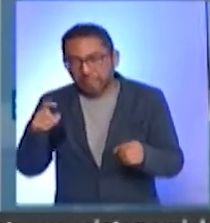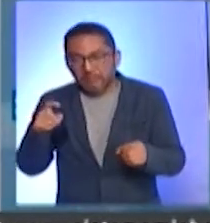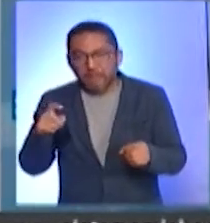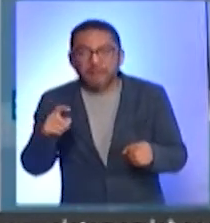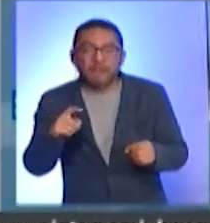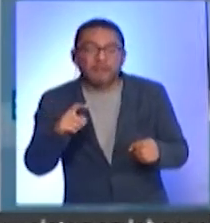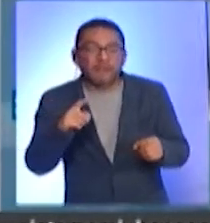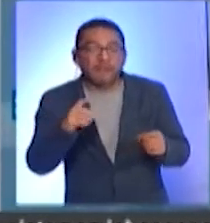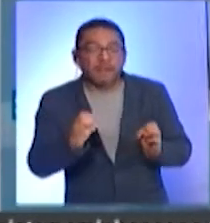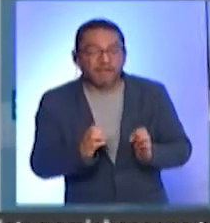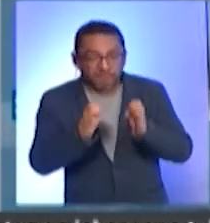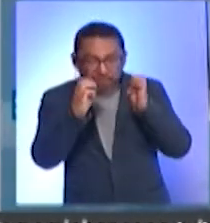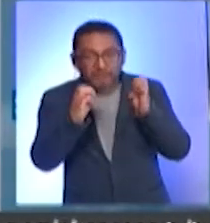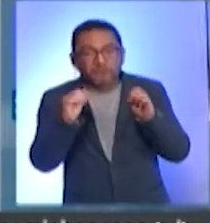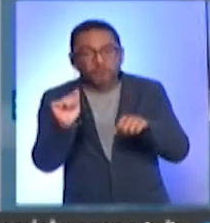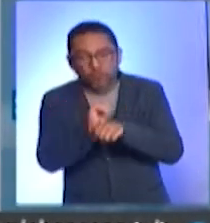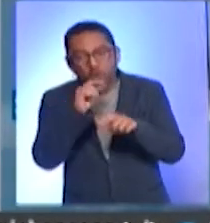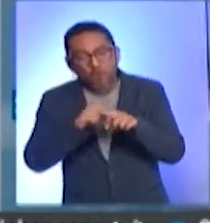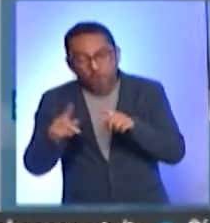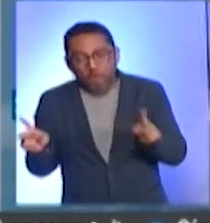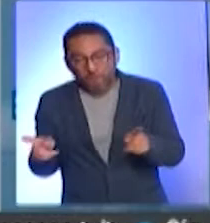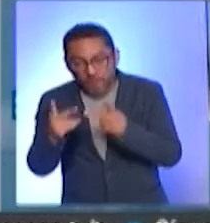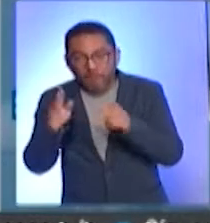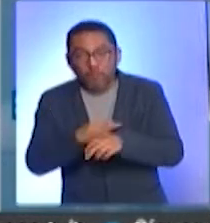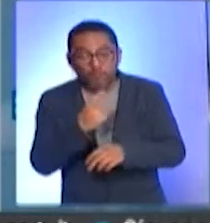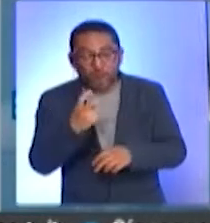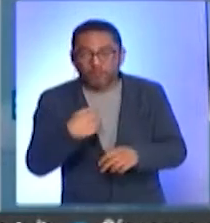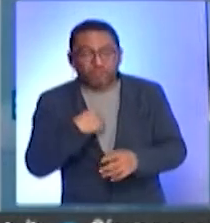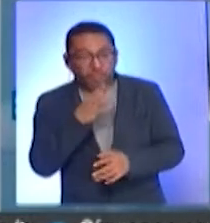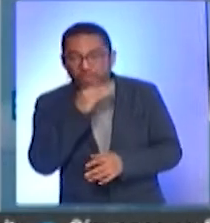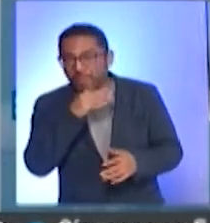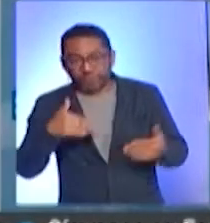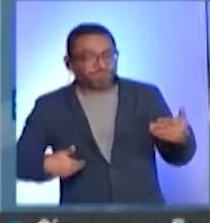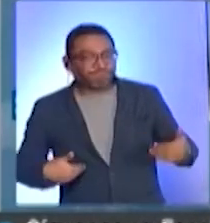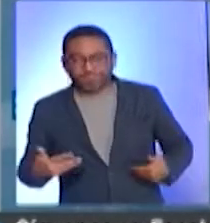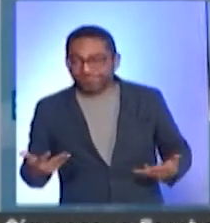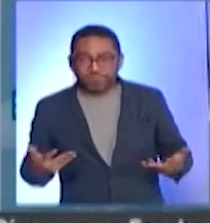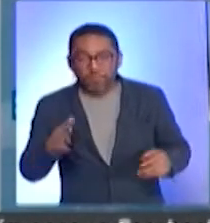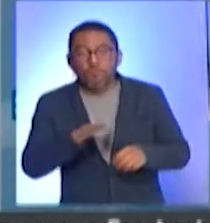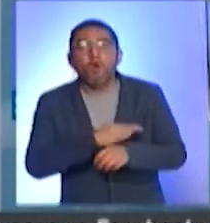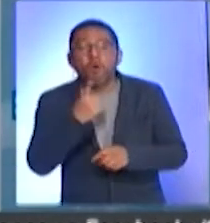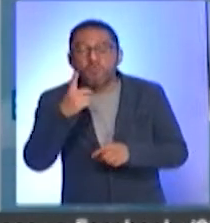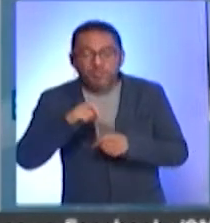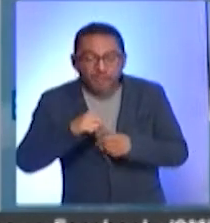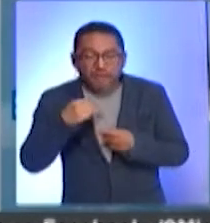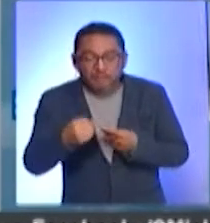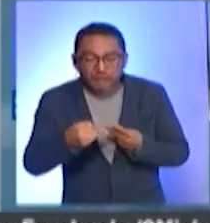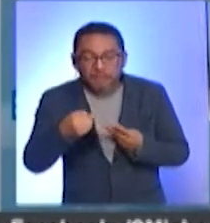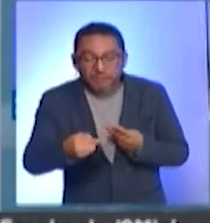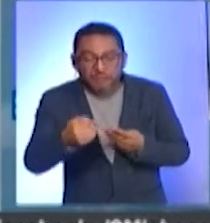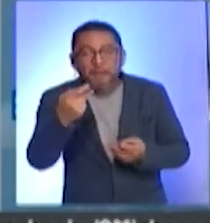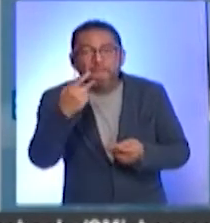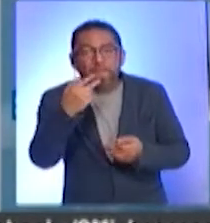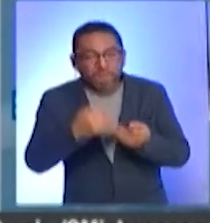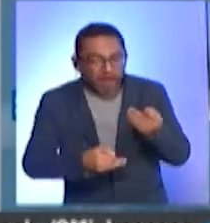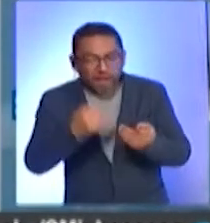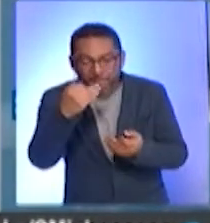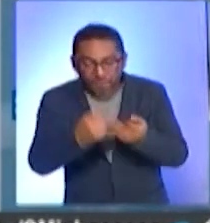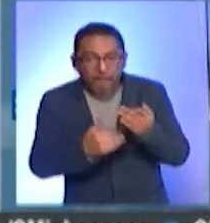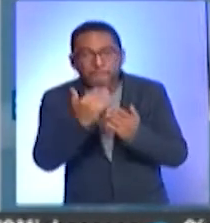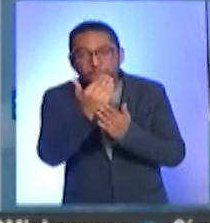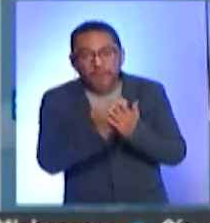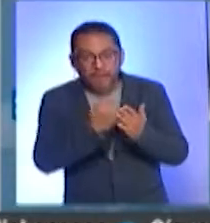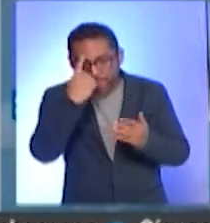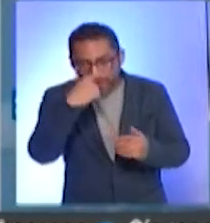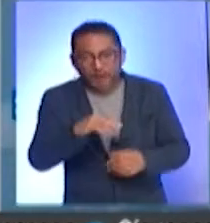y entonces nos ponen contra la pared porque cada día que pasa es un día menos para poder llevar a